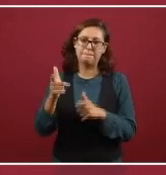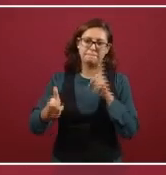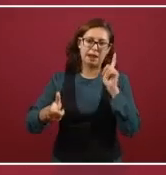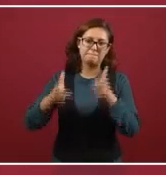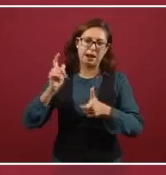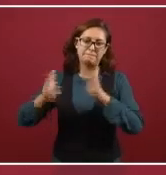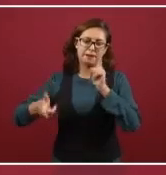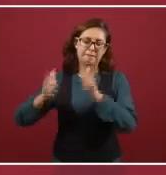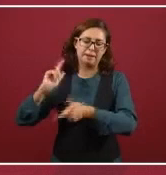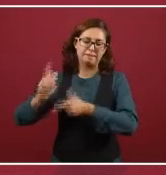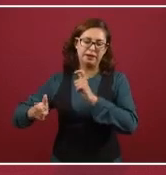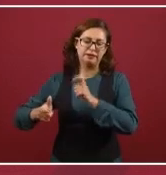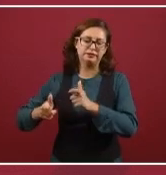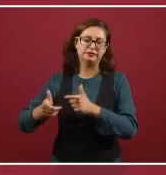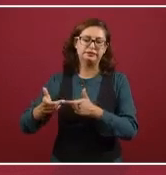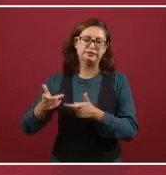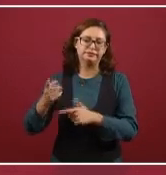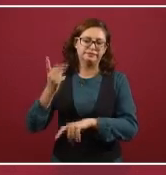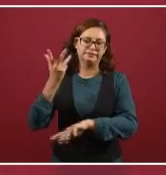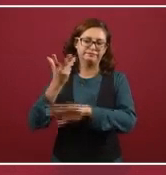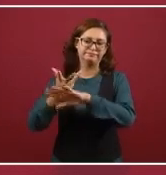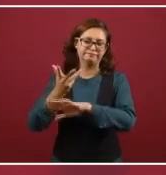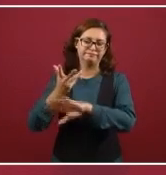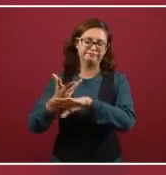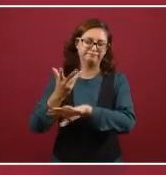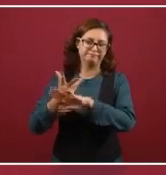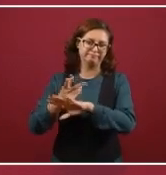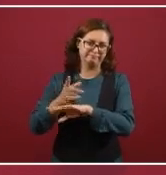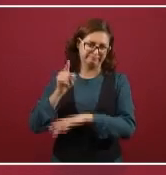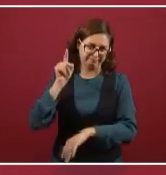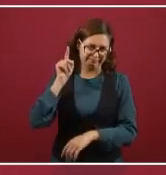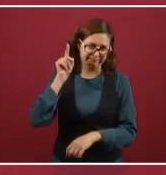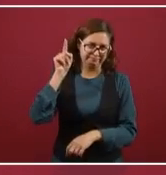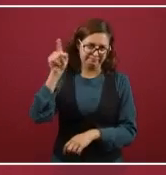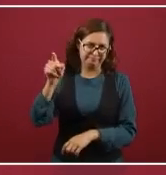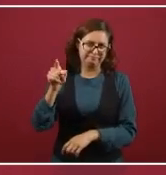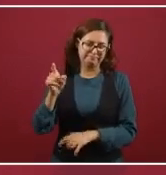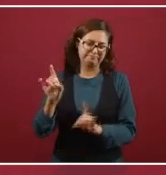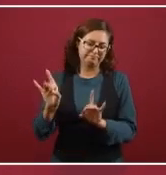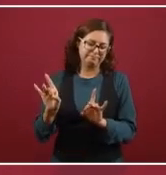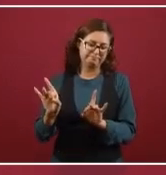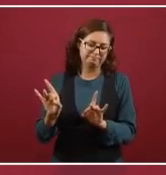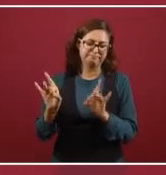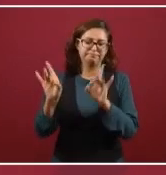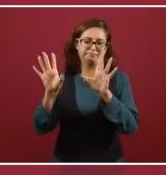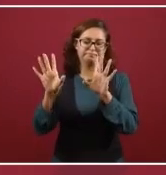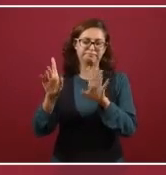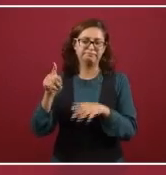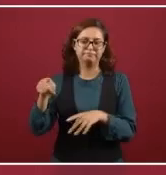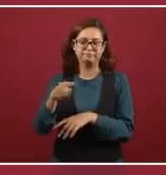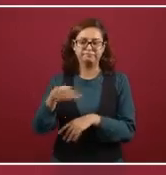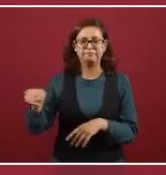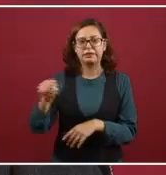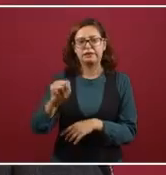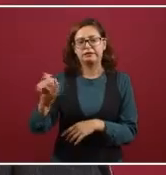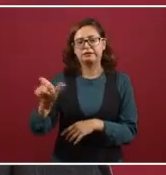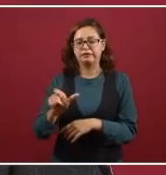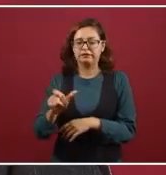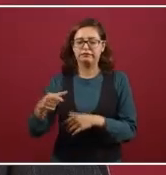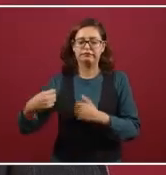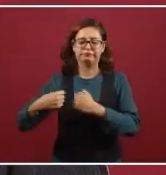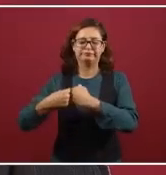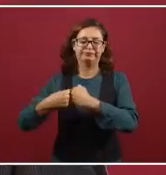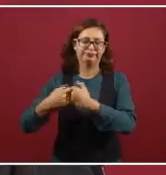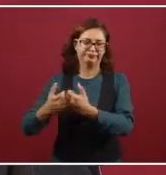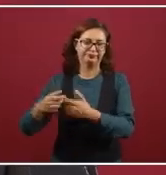de Estados Unidos, en particular lo que tiene que ver con El Paso, Texas.